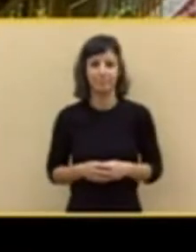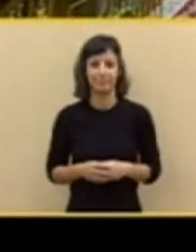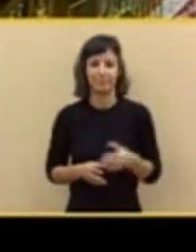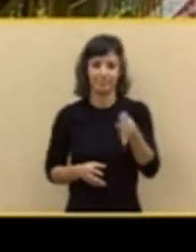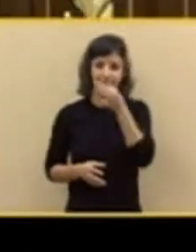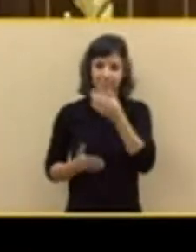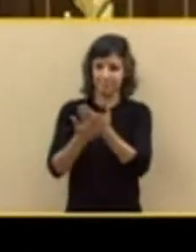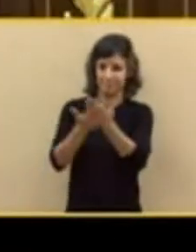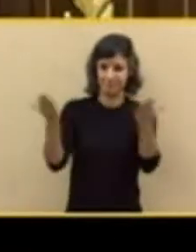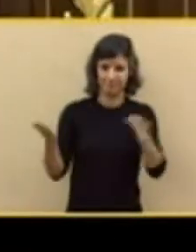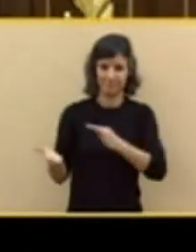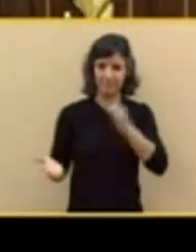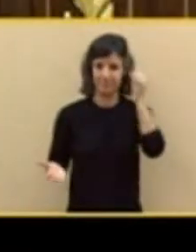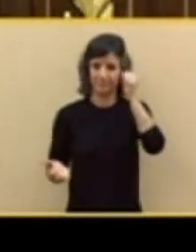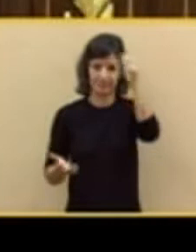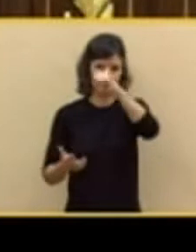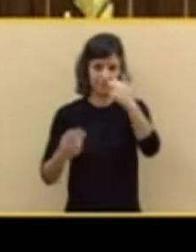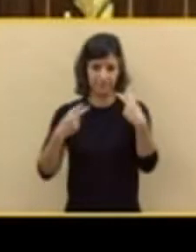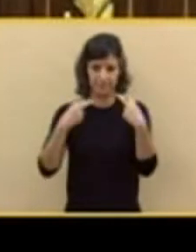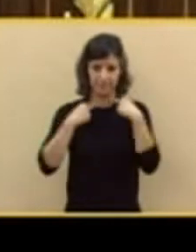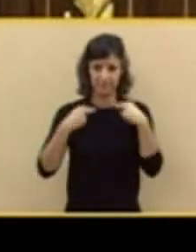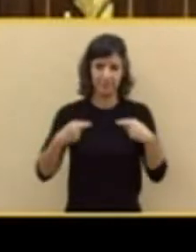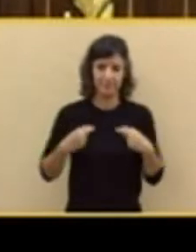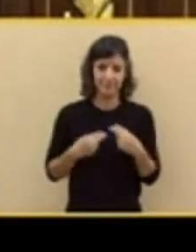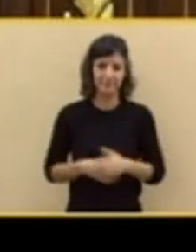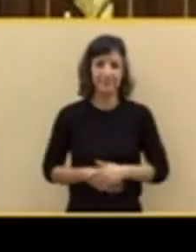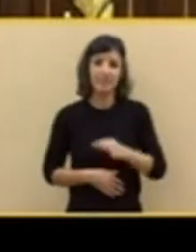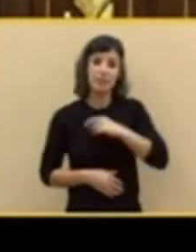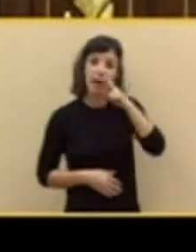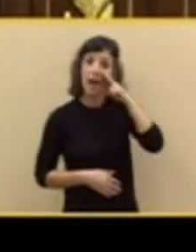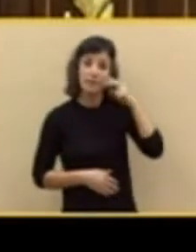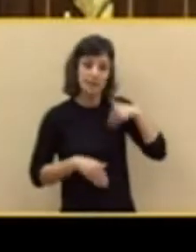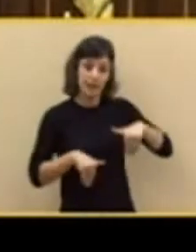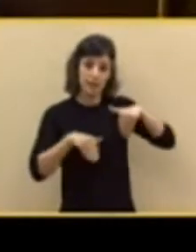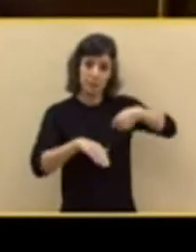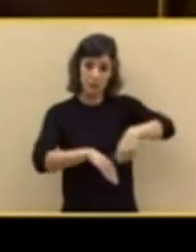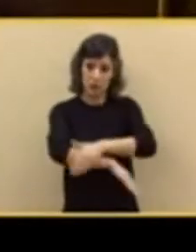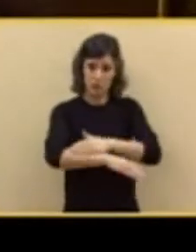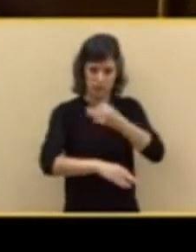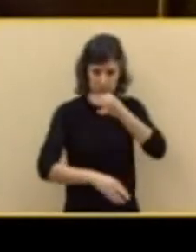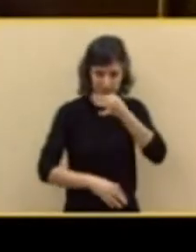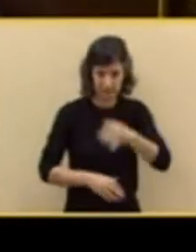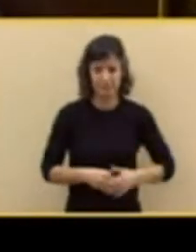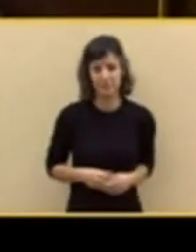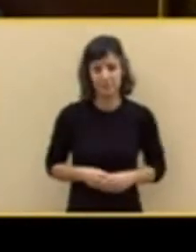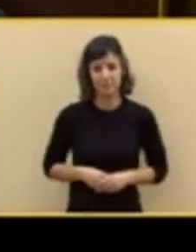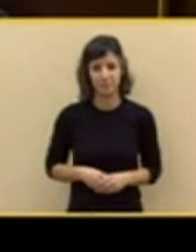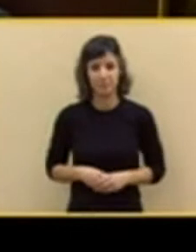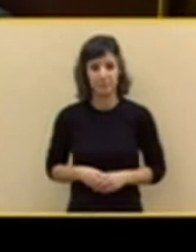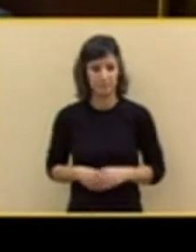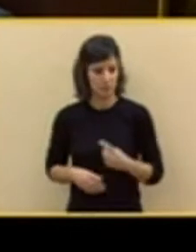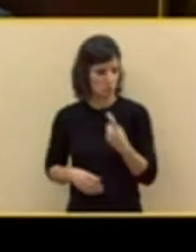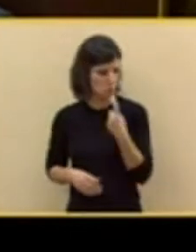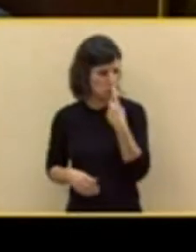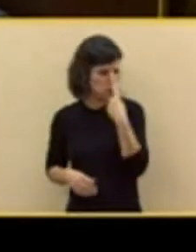no es el tema de la moción de censura, es decir, que aquí se está muriendo la gente por el COVID, que la gente está yendo al paro, que tal, y al